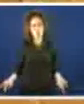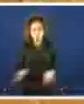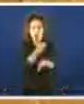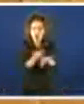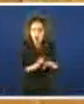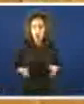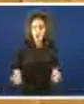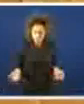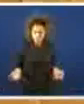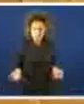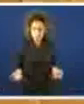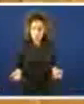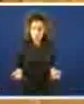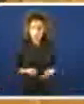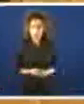risa.